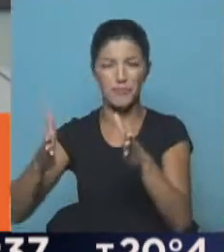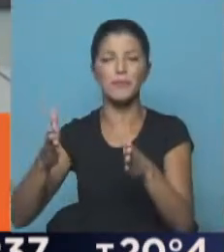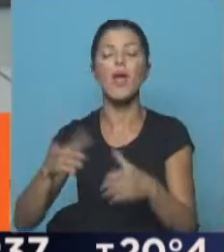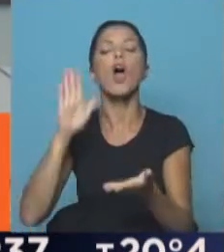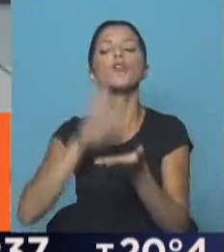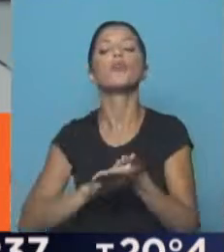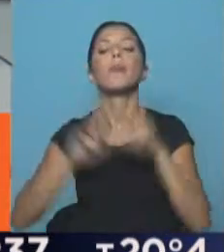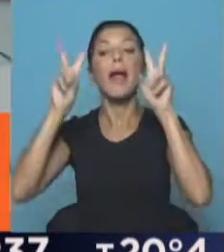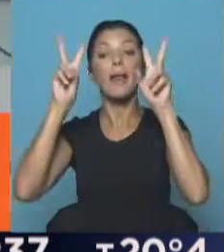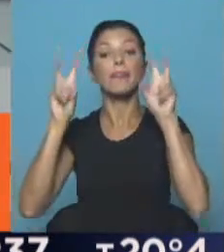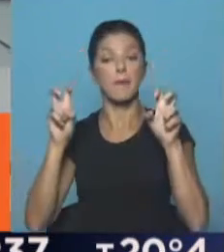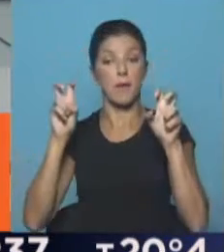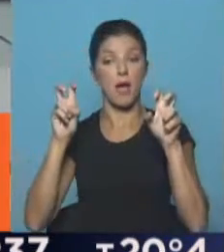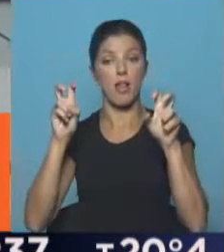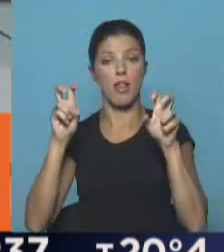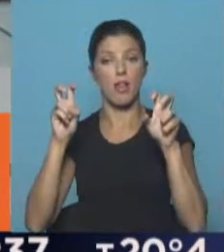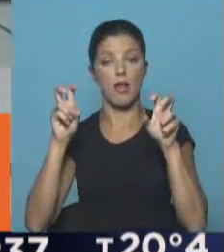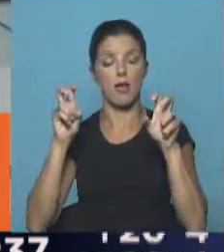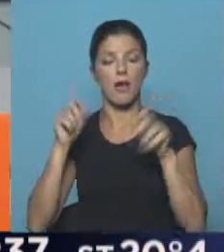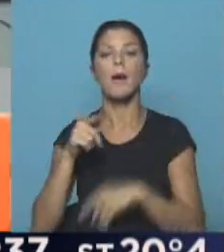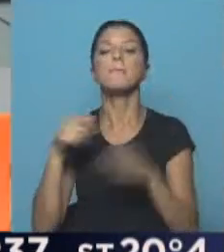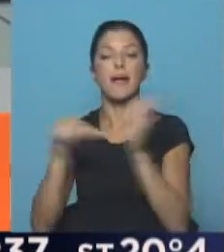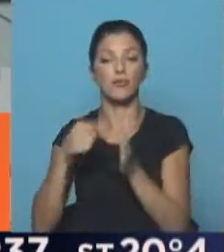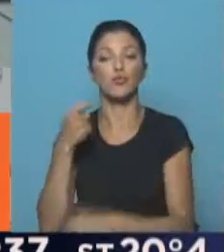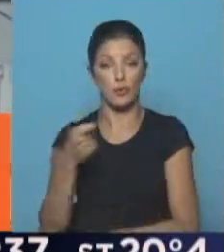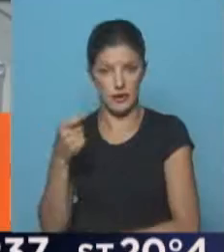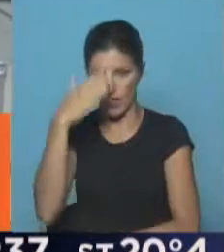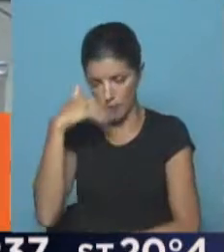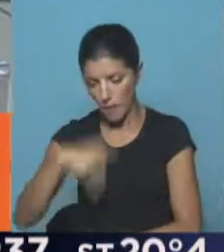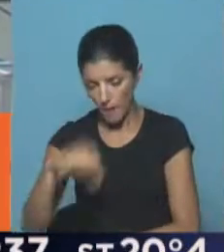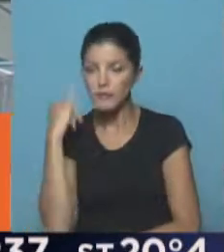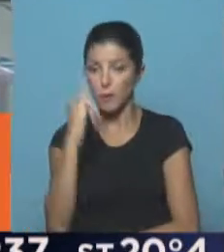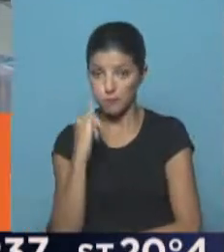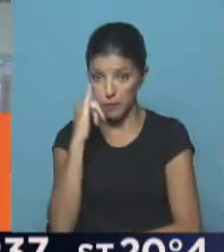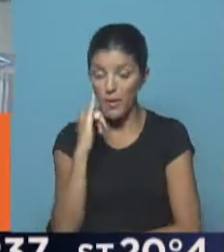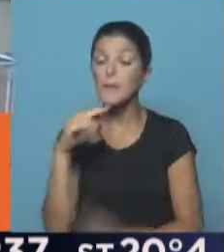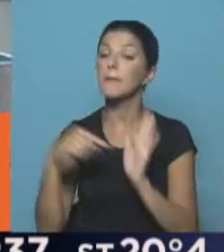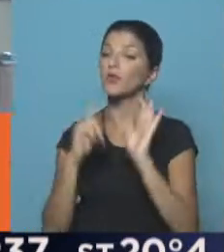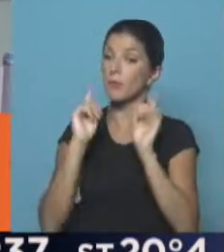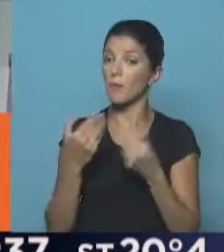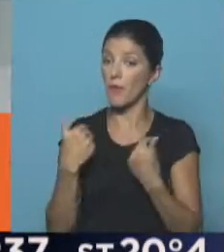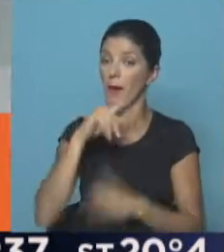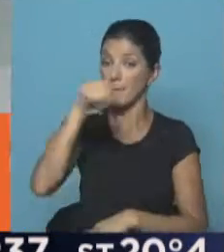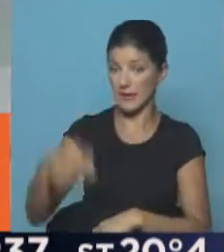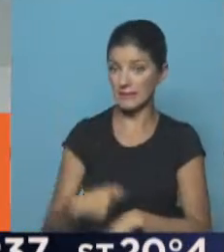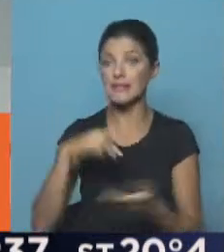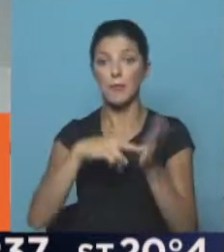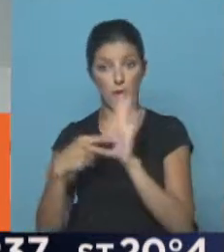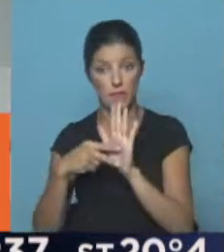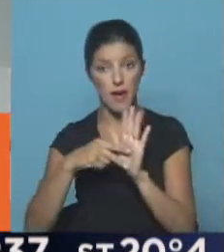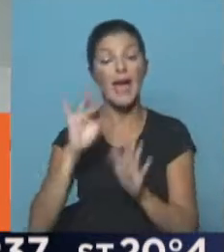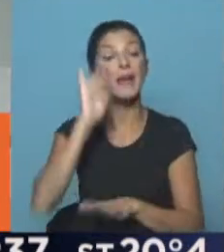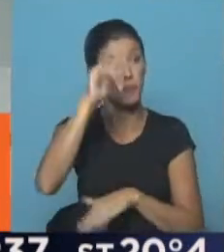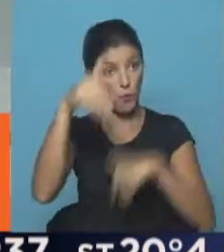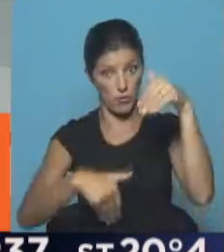que ver con el episodio vinculado a Turquía. De eso vamos a hablar en el segundo bloque, pero también puede haber afectado lo que fueron las elecciones del miércoles. Raúl.